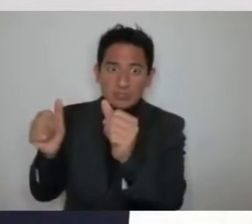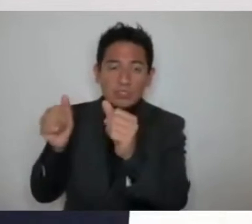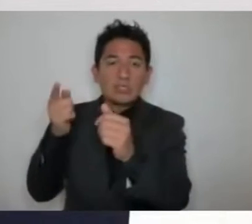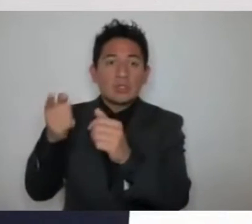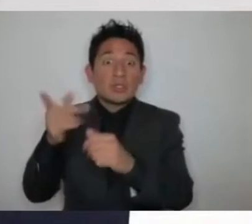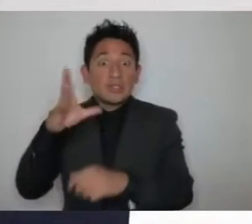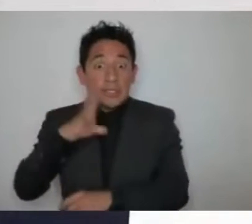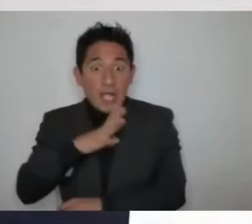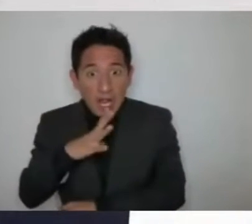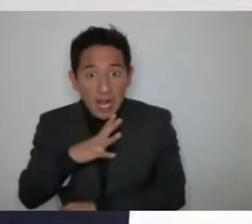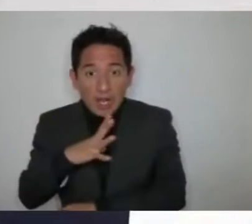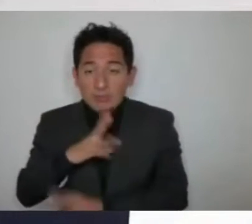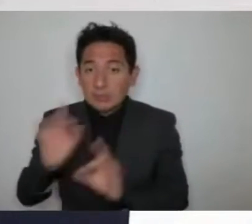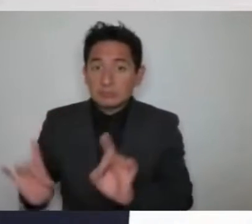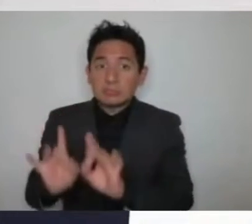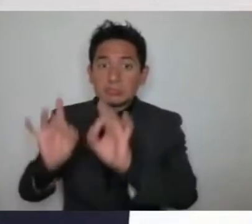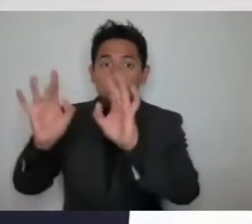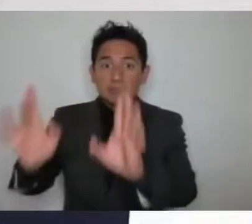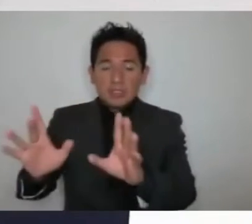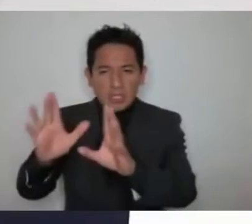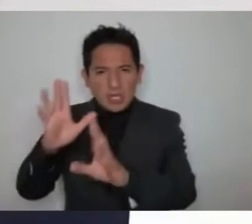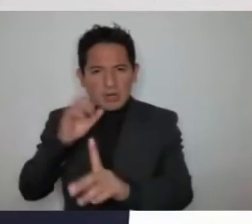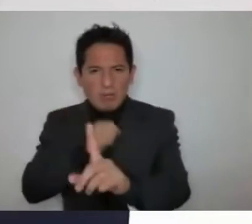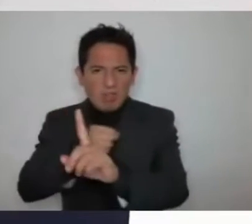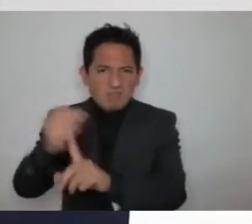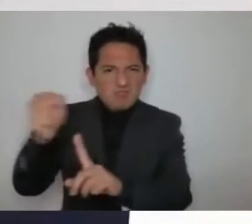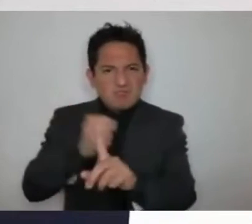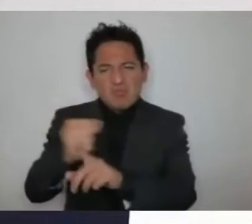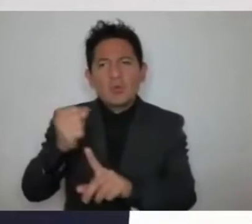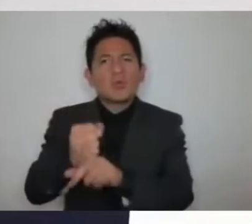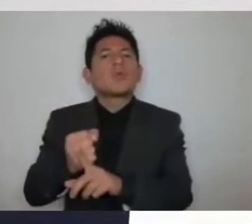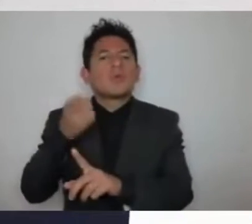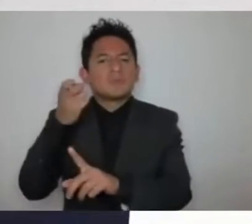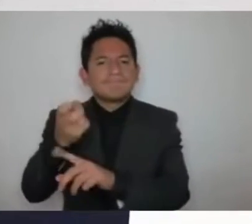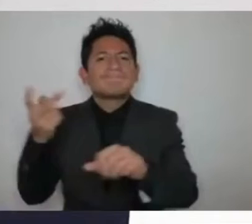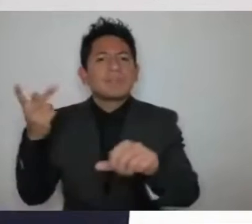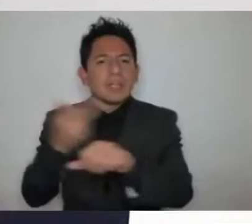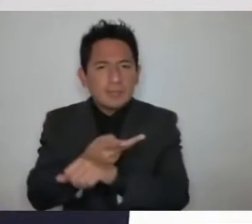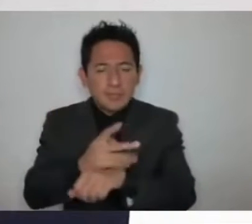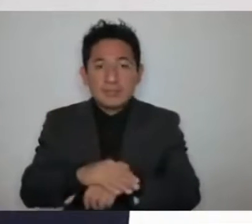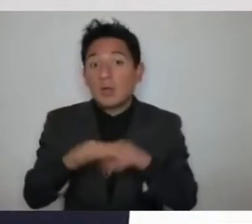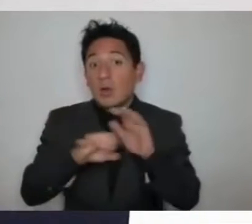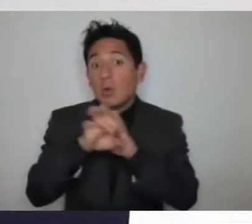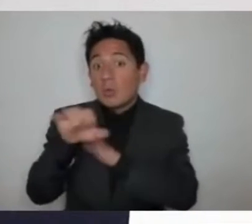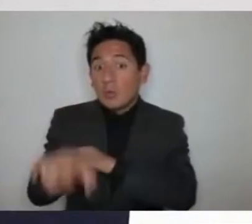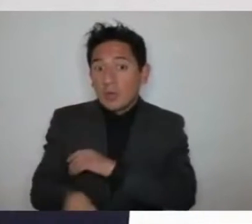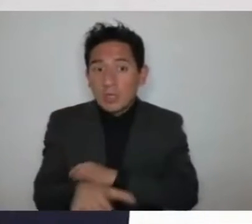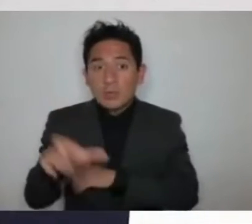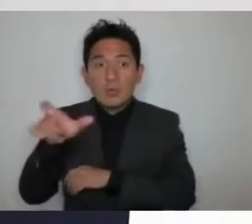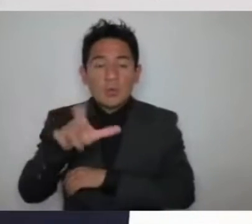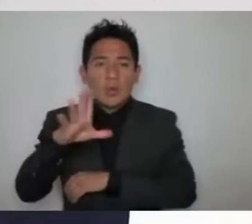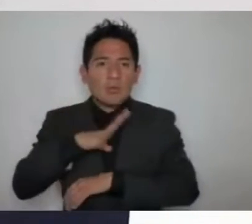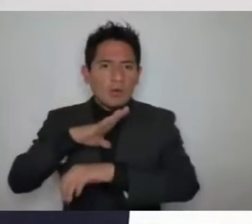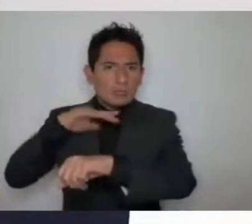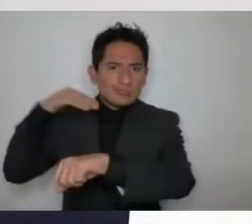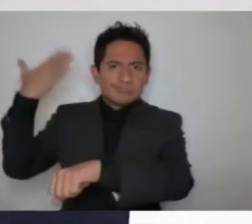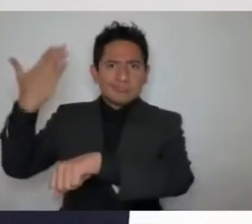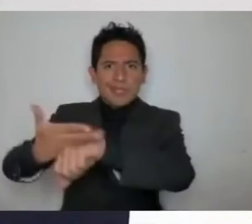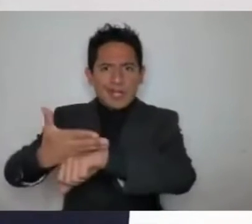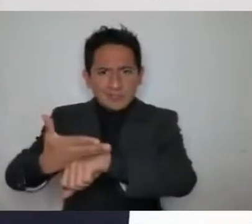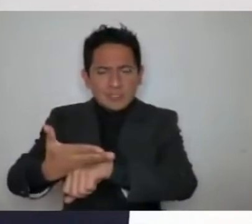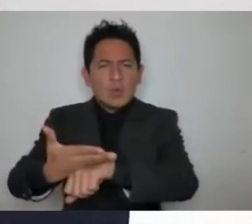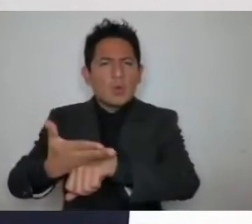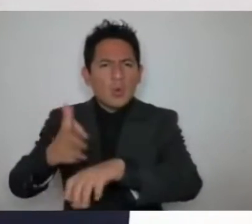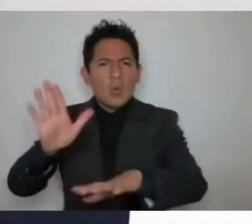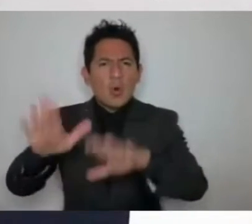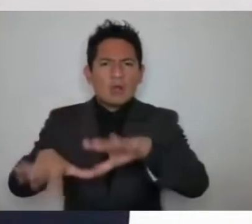que exista tortura en los diferentes eh supuestos incluso cuando se comete como forma de castigo no que que es una de las finalidades